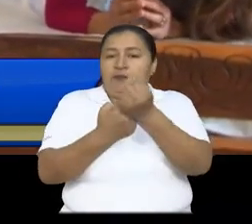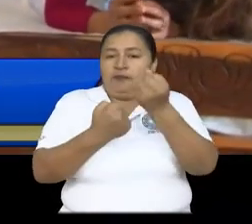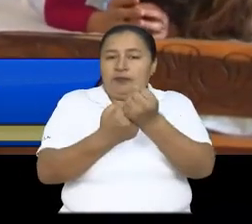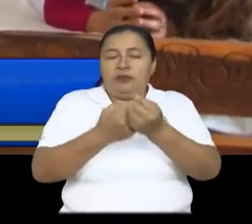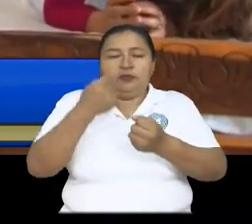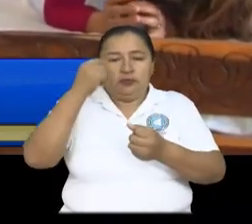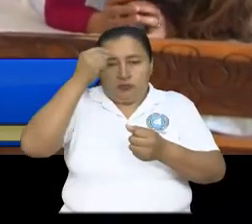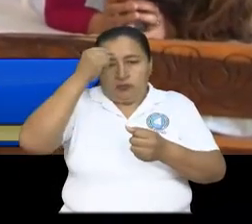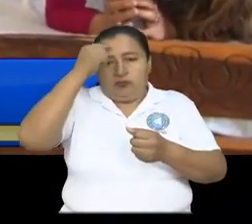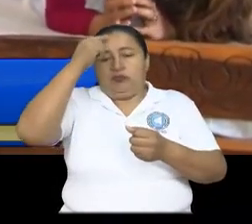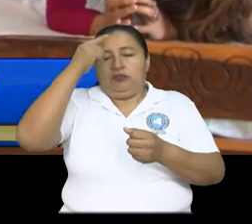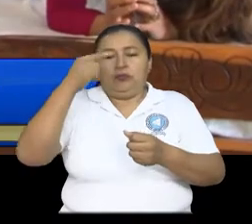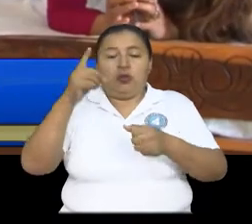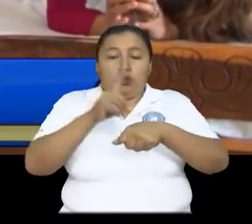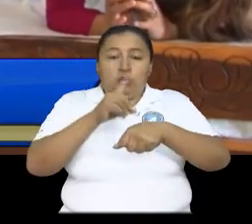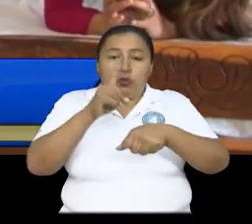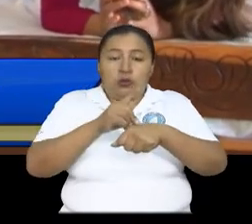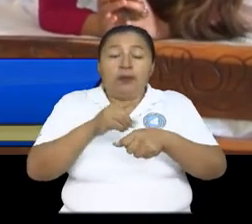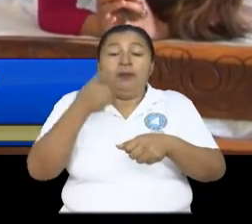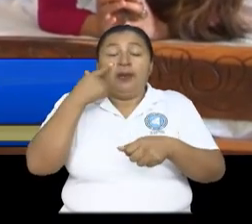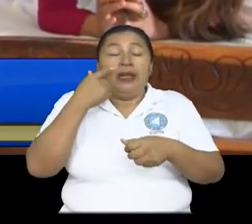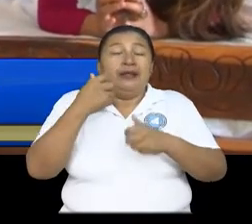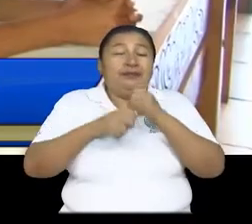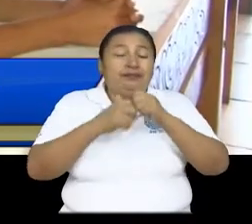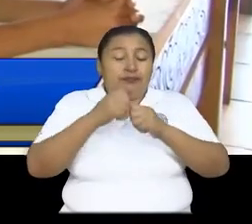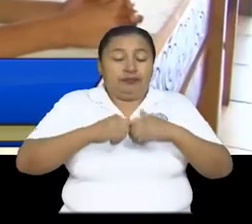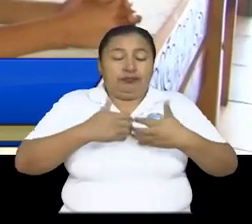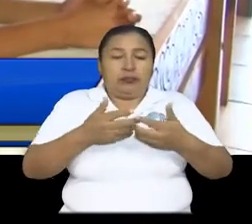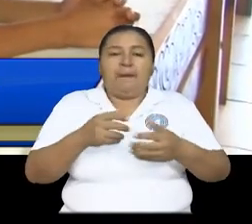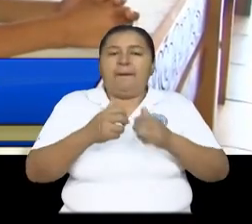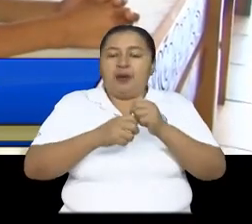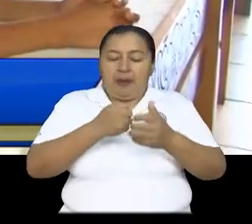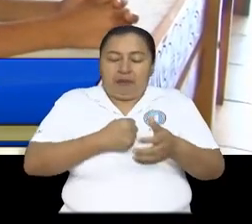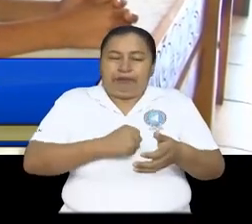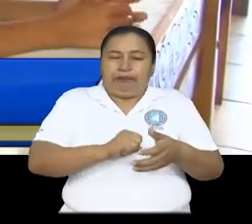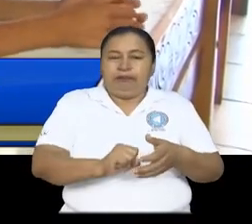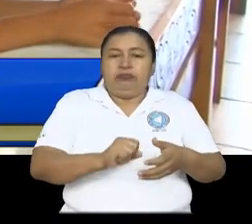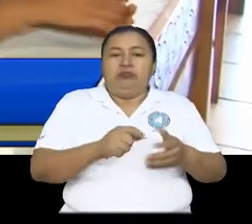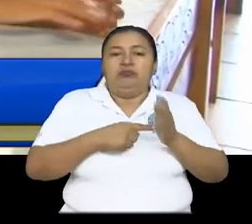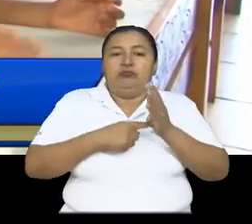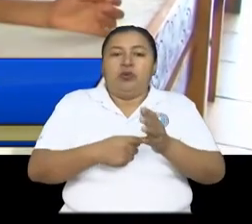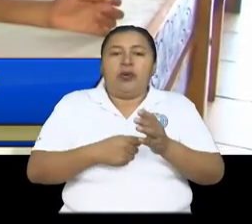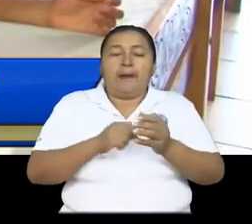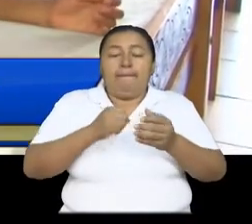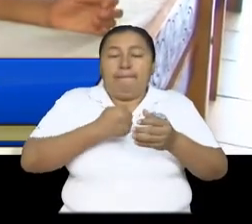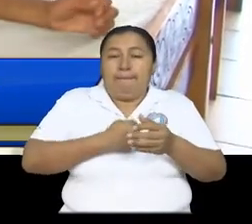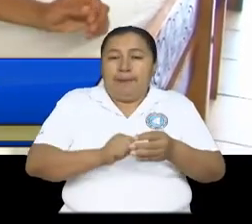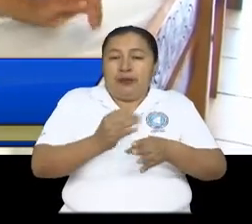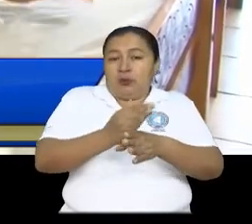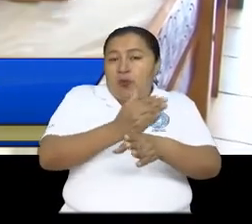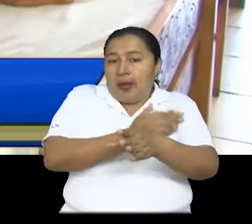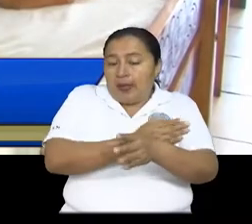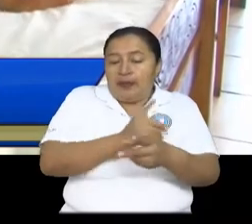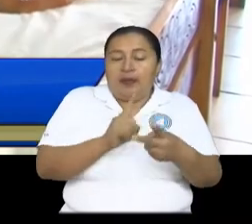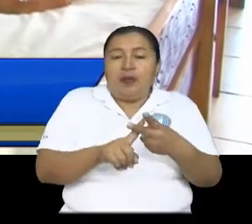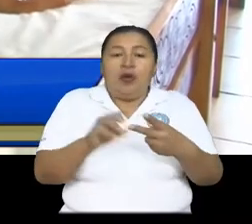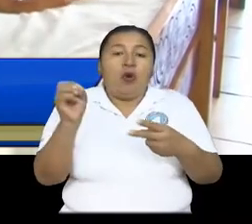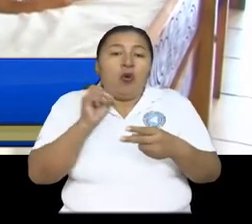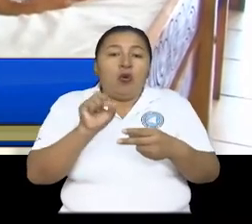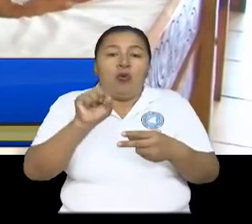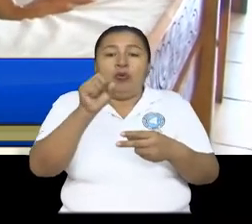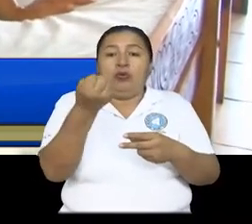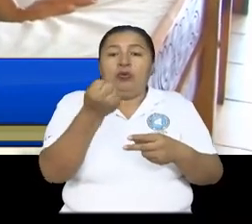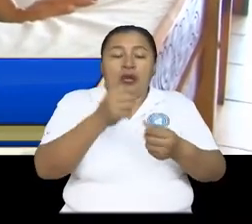médico aunque para evitar complicaciones obstétricas como el parto prematuro o el tema del síndrome